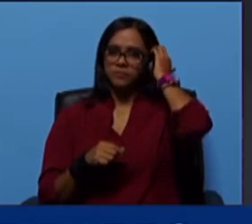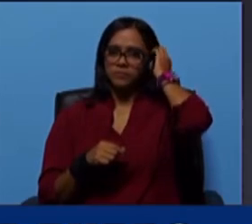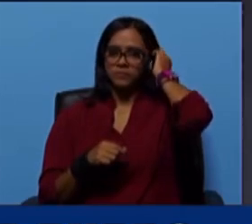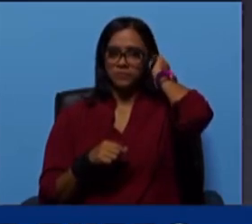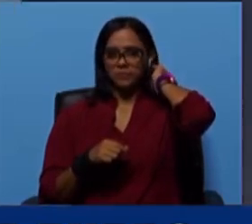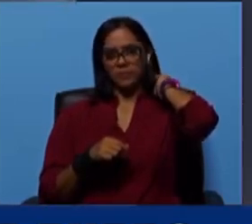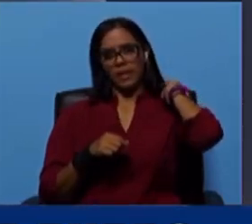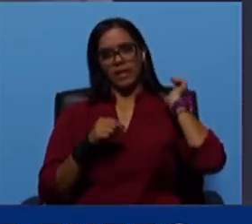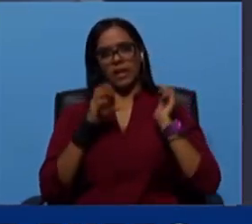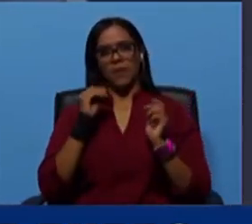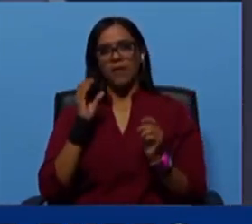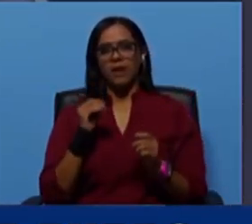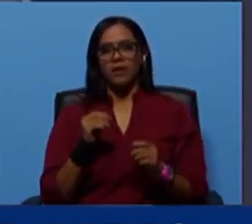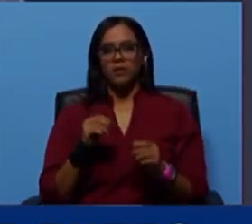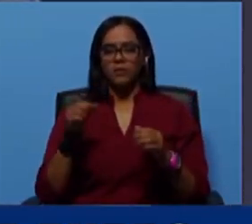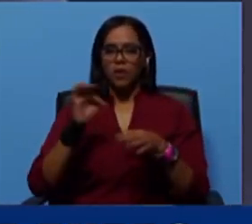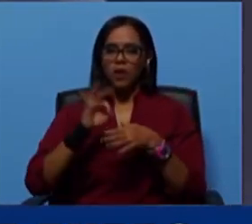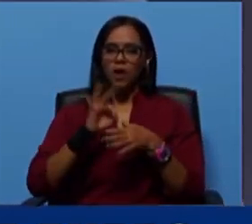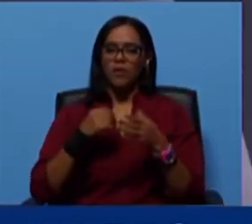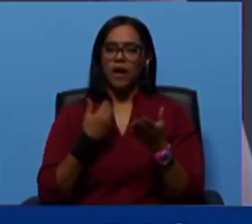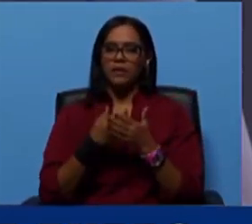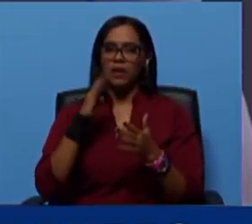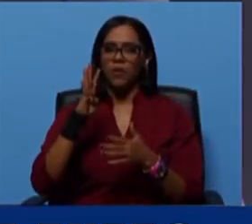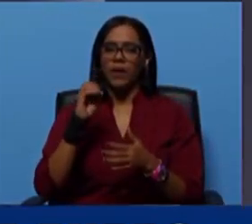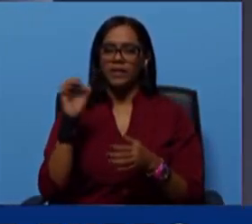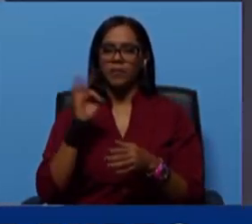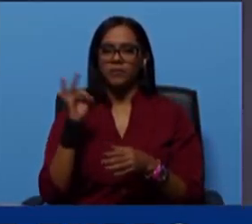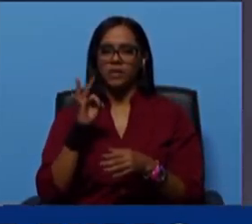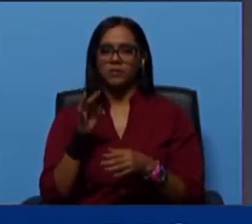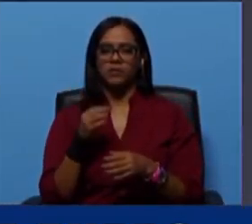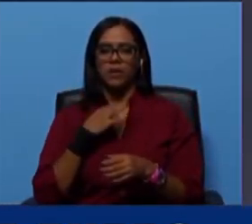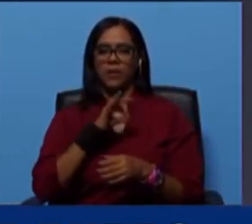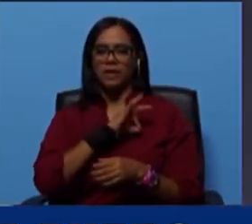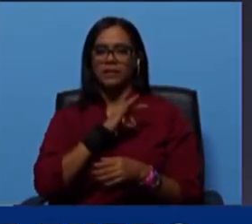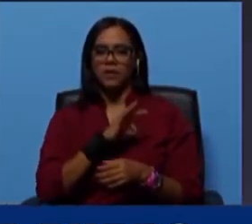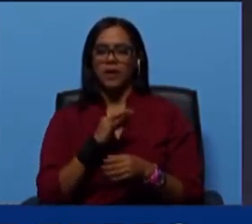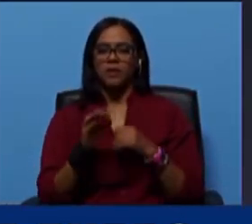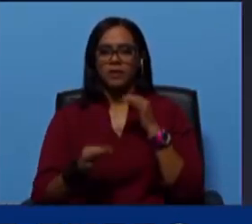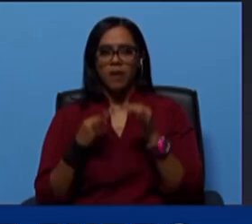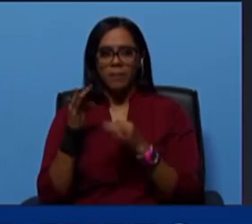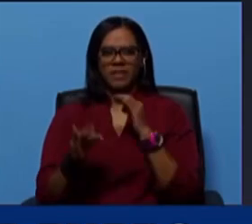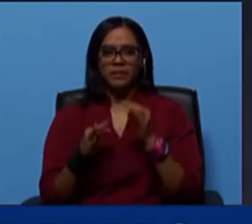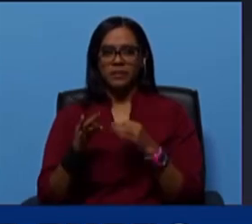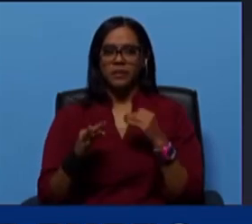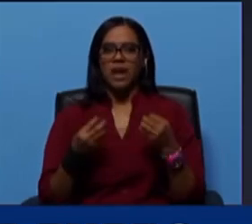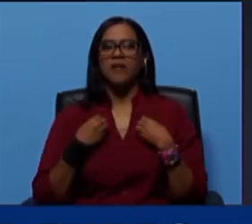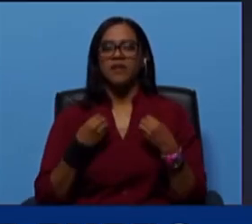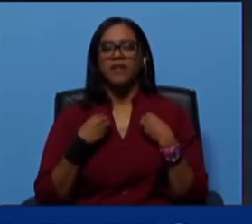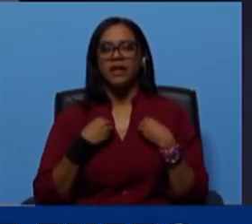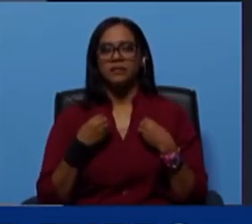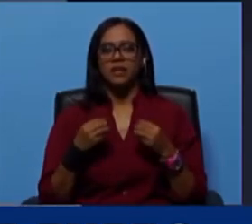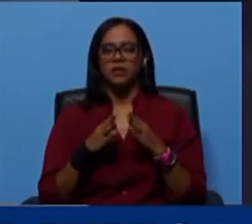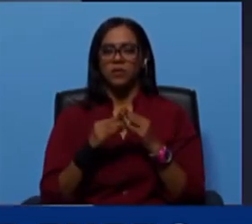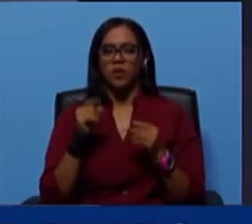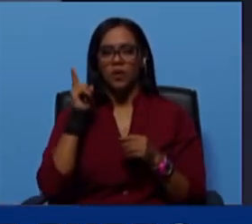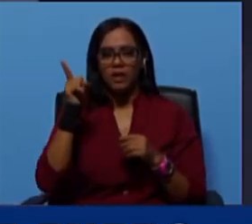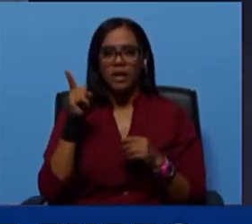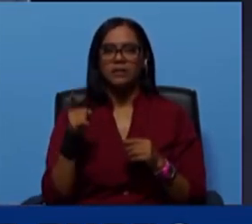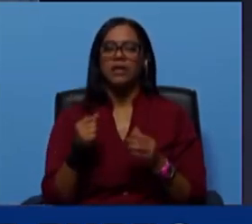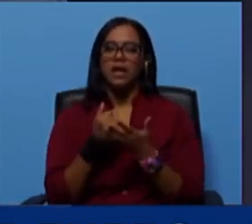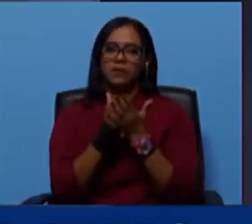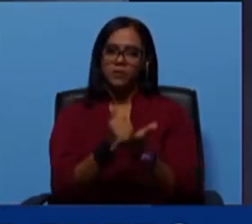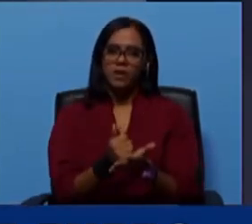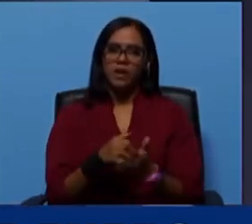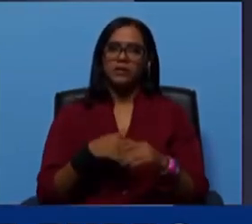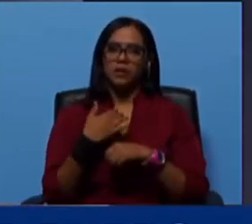hasta del 40%. De todas maneras, aquí tenemos a la señora Rosalba que te va a comentar la vivencia, todo lo que a ella la ha beneficiado este